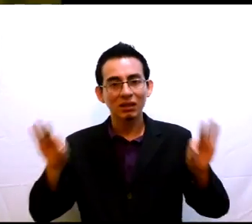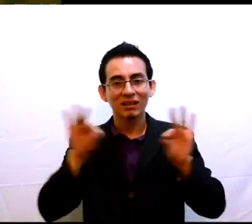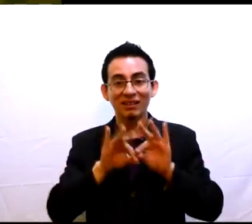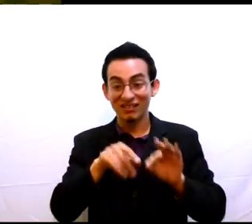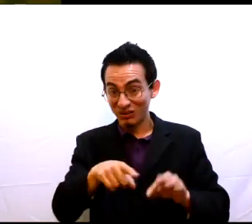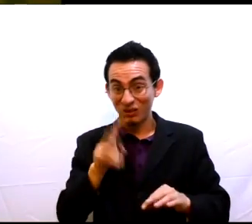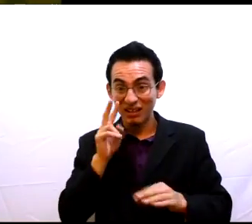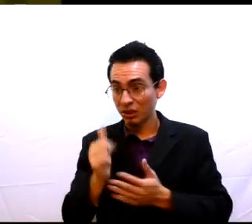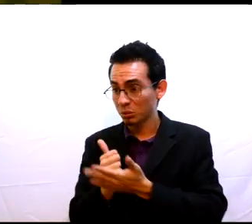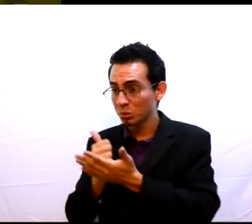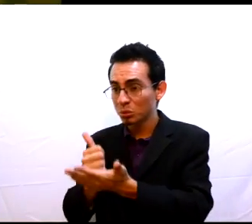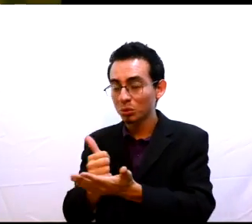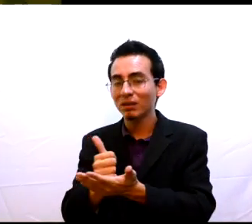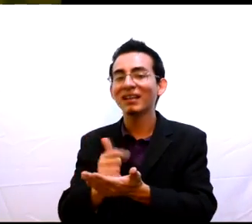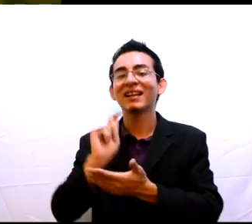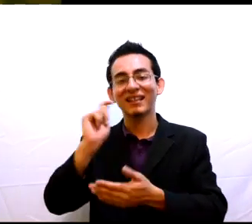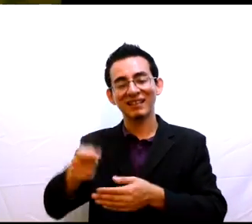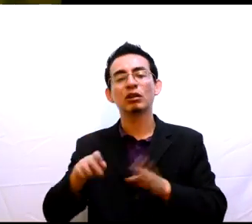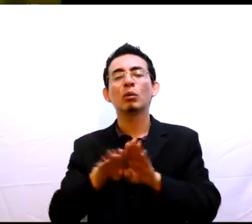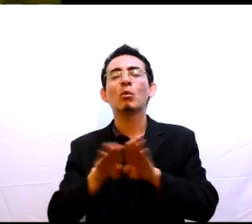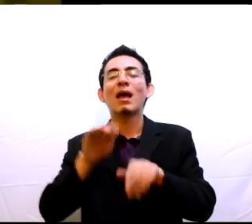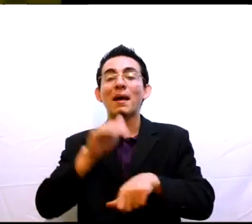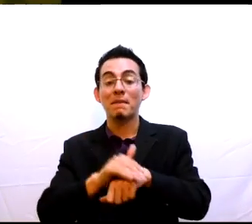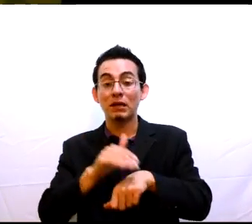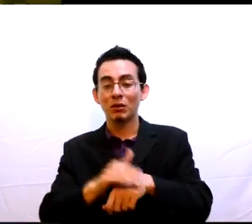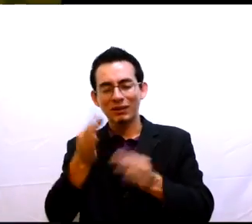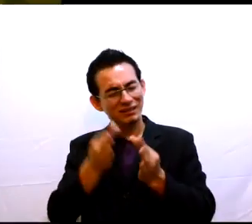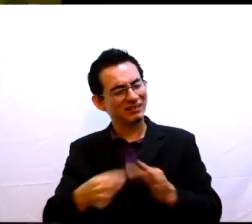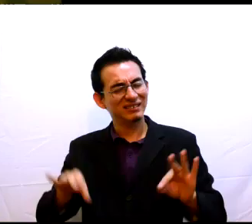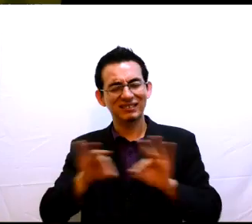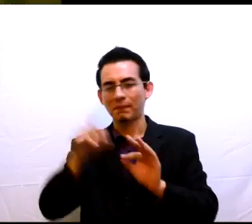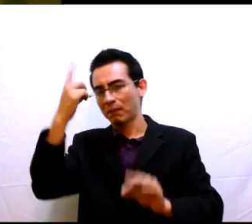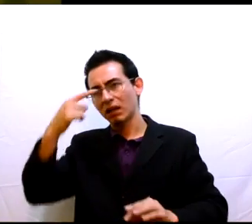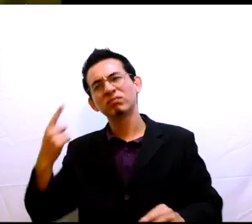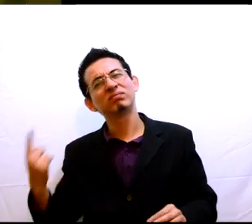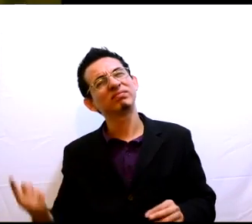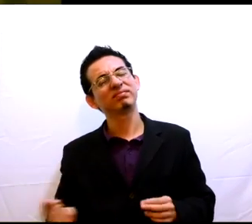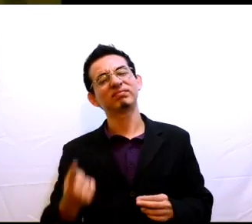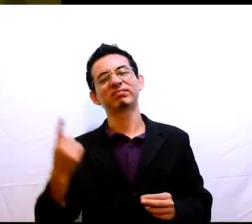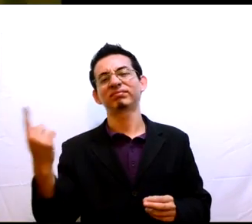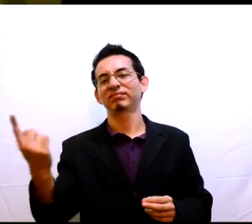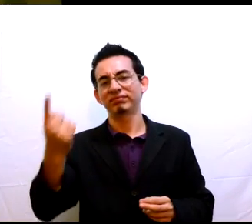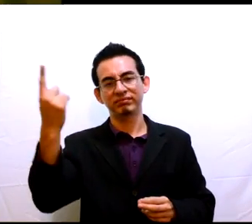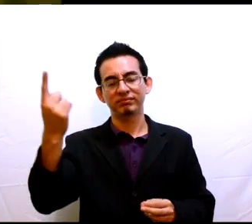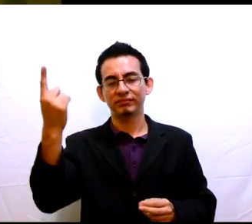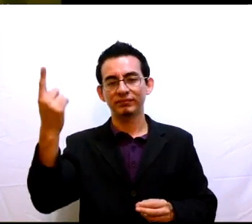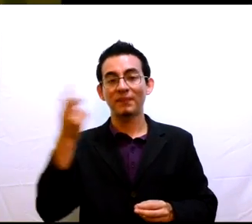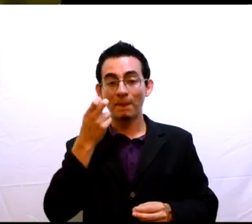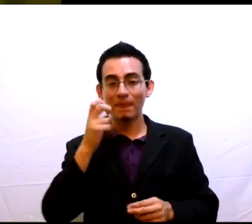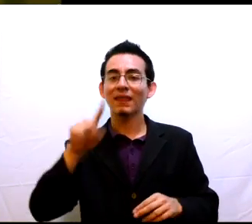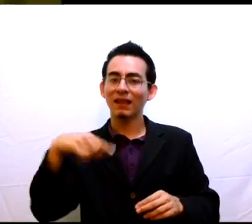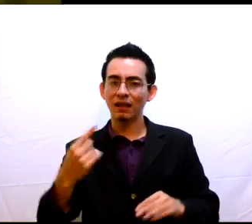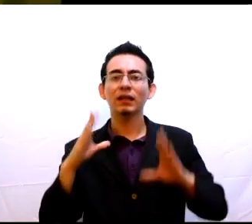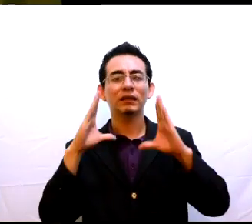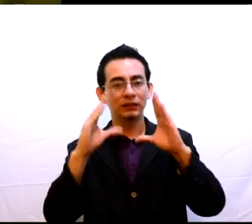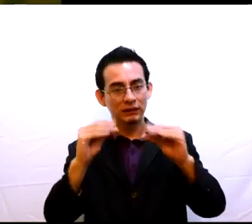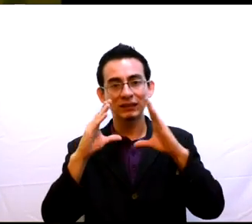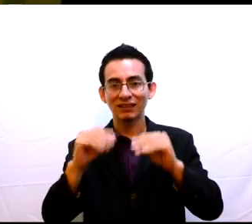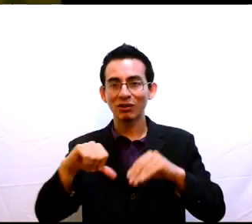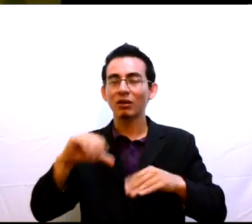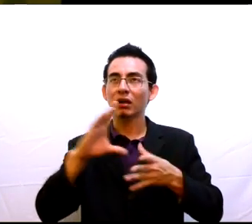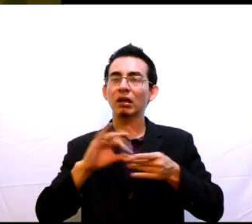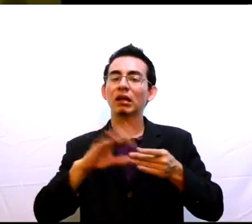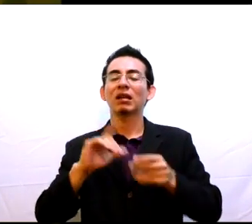ganando amigos para toda la eternidad fíjate la mano esa es la enseñanza de la parábola